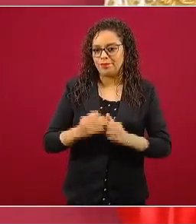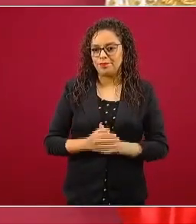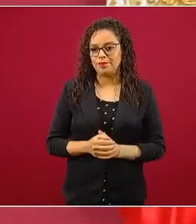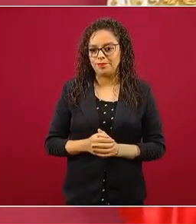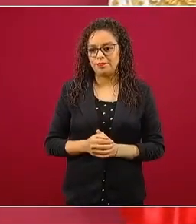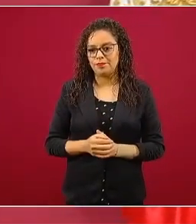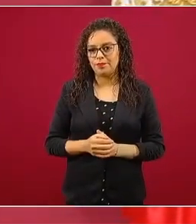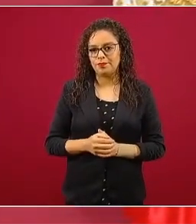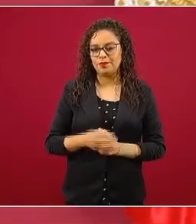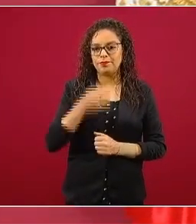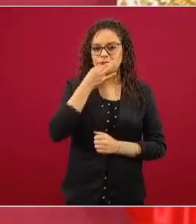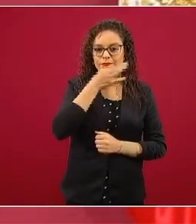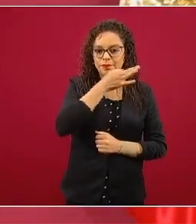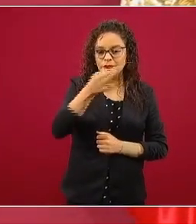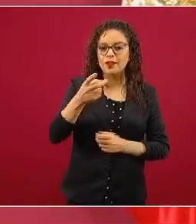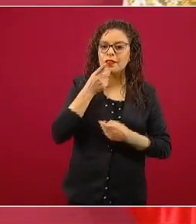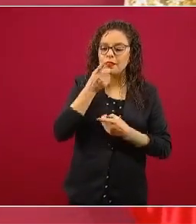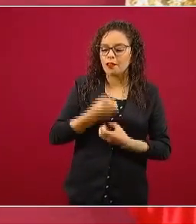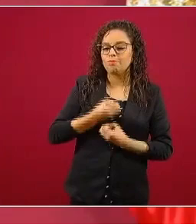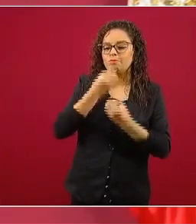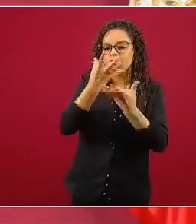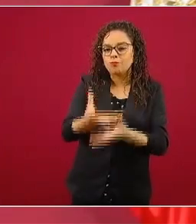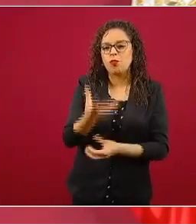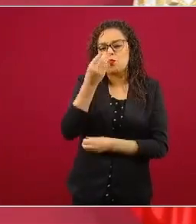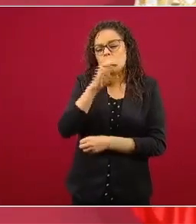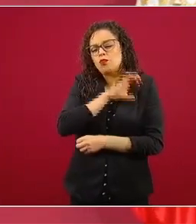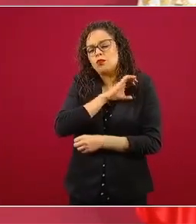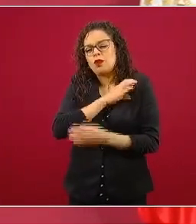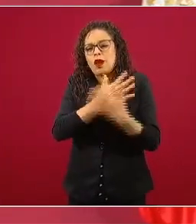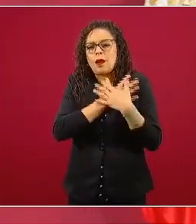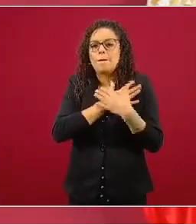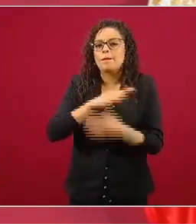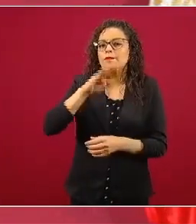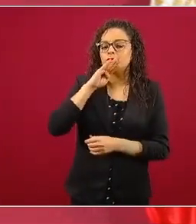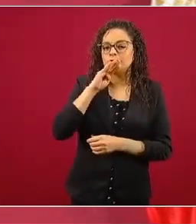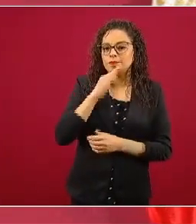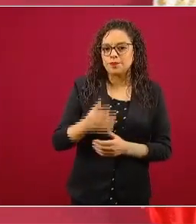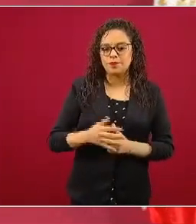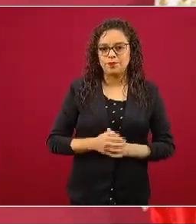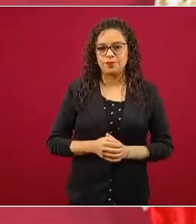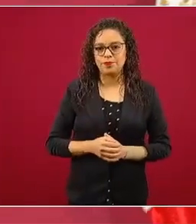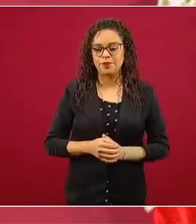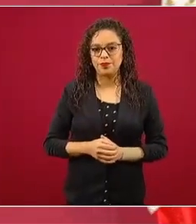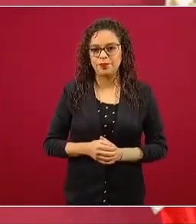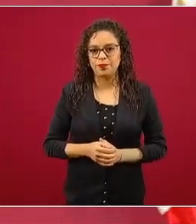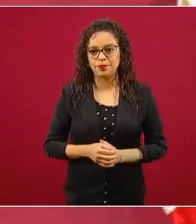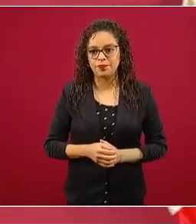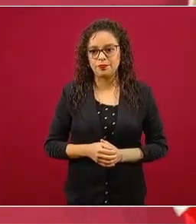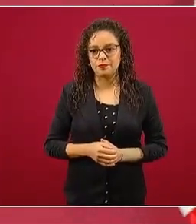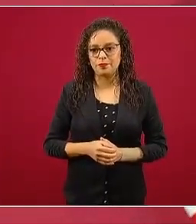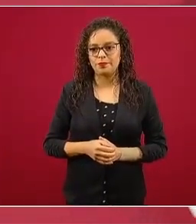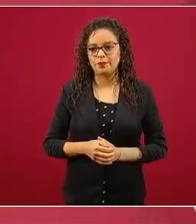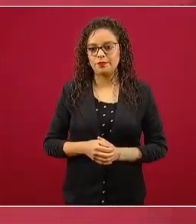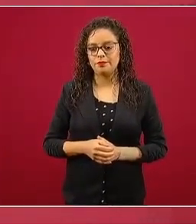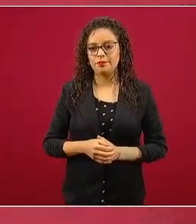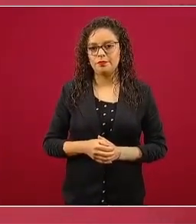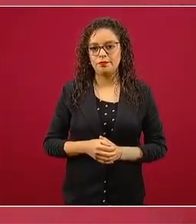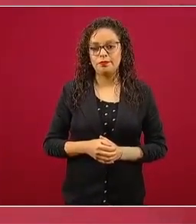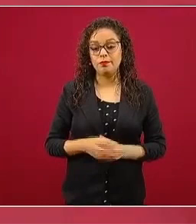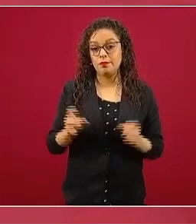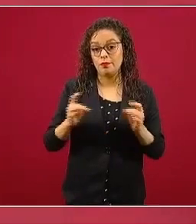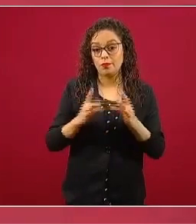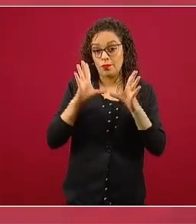expresar el cariño que se le tiene a las madres, ¿no? A las que viven y a las